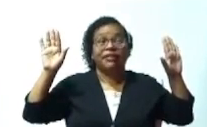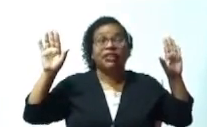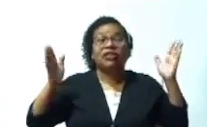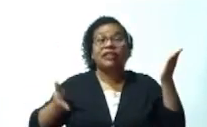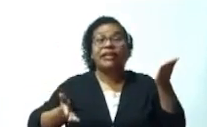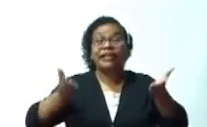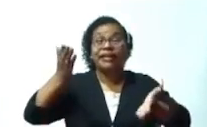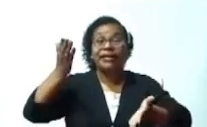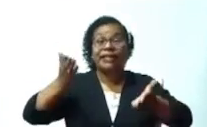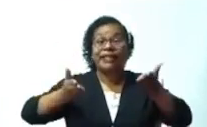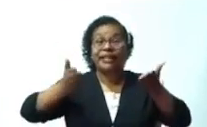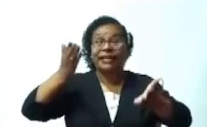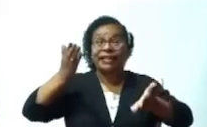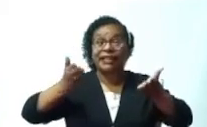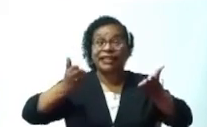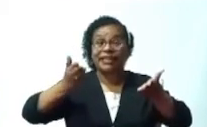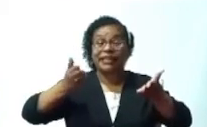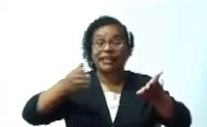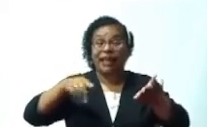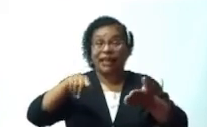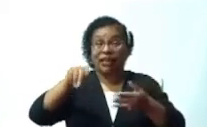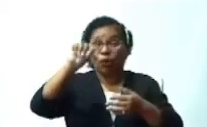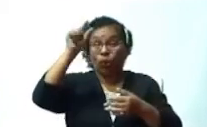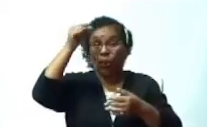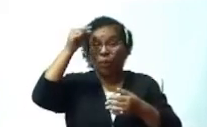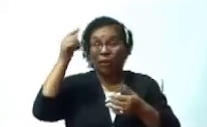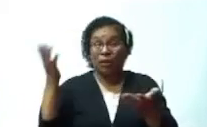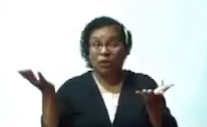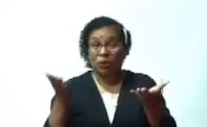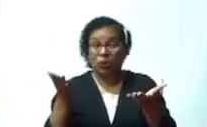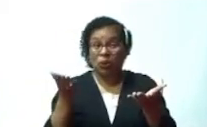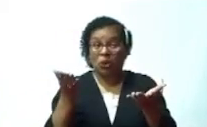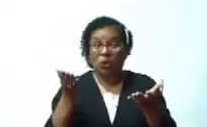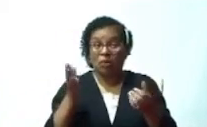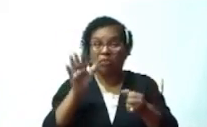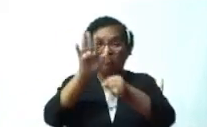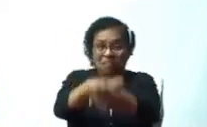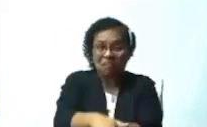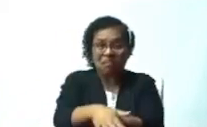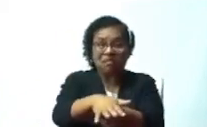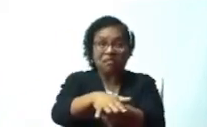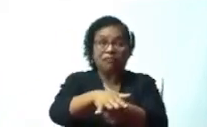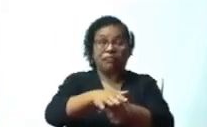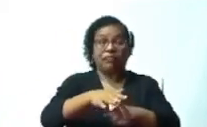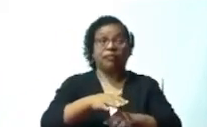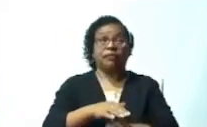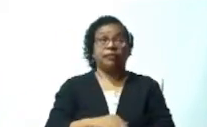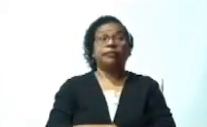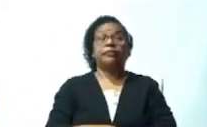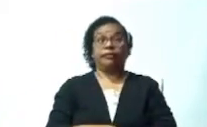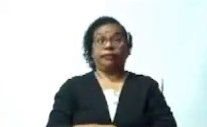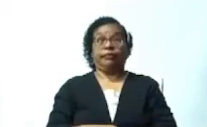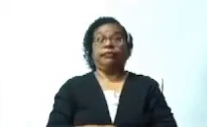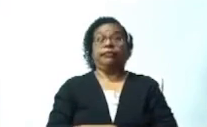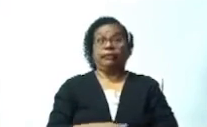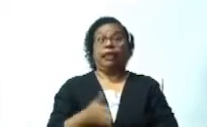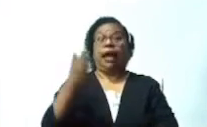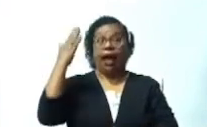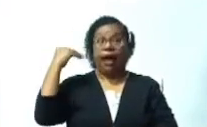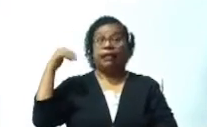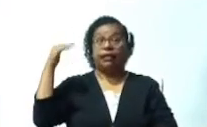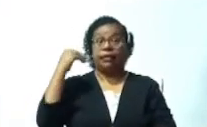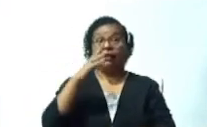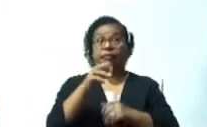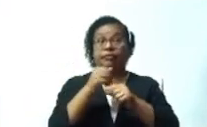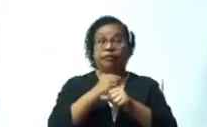fuerza de cañón una dictadura de partidos, lo cual no prosperó. Este proceso electoral